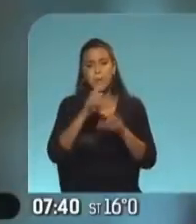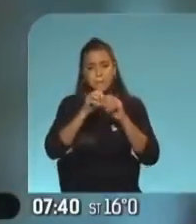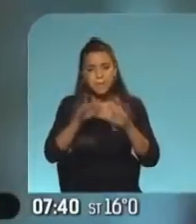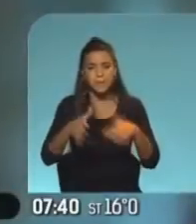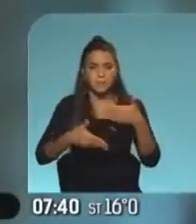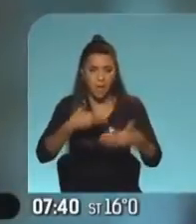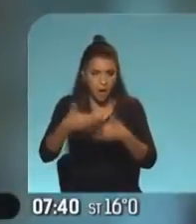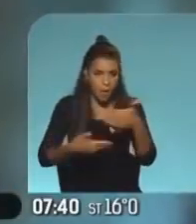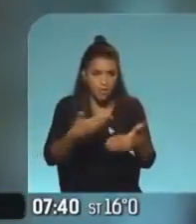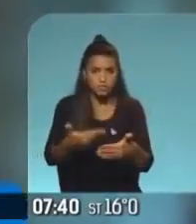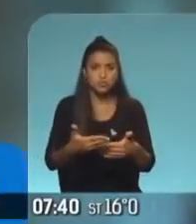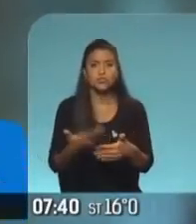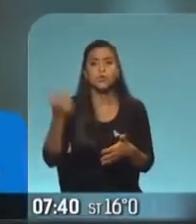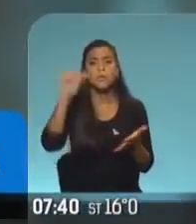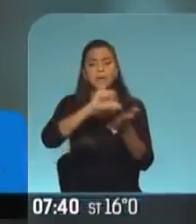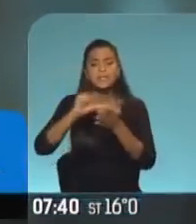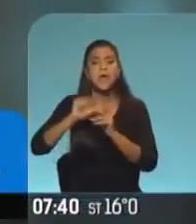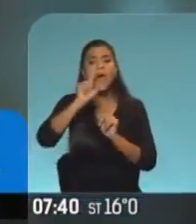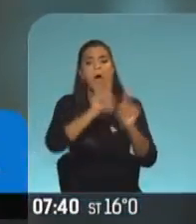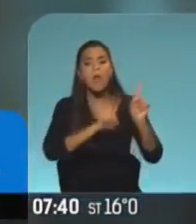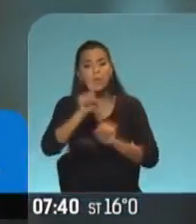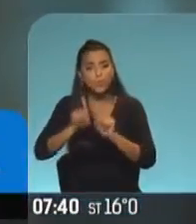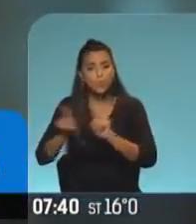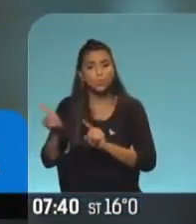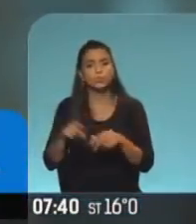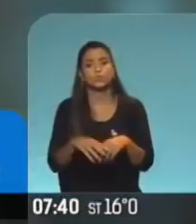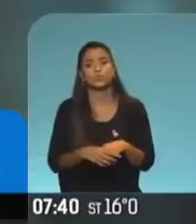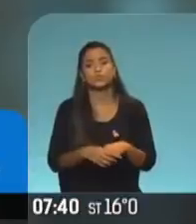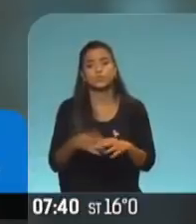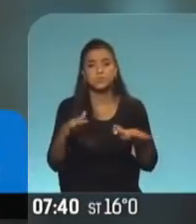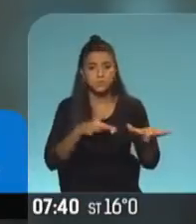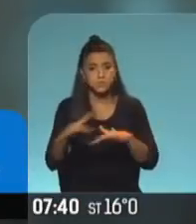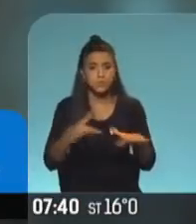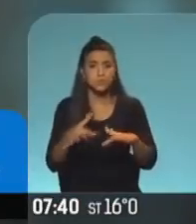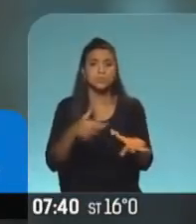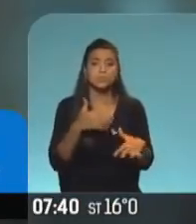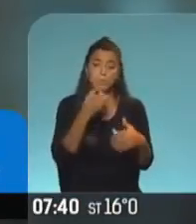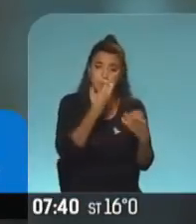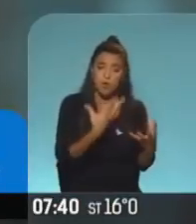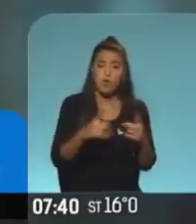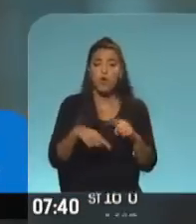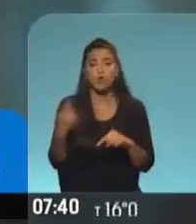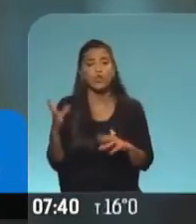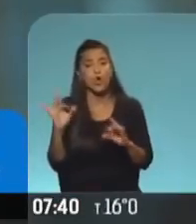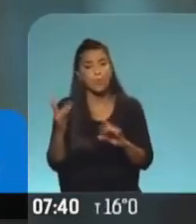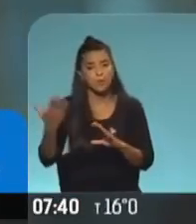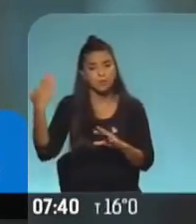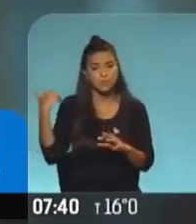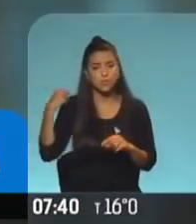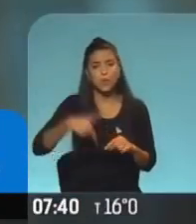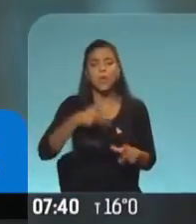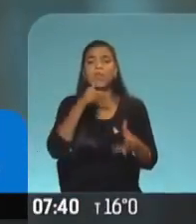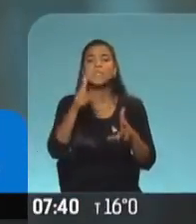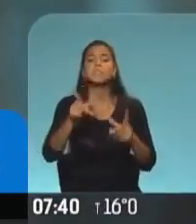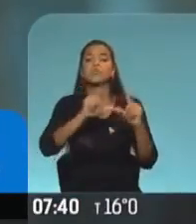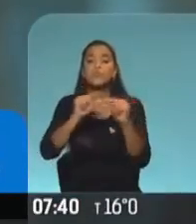ido avanzando en países, en algunos que estaban en una situación más favorable, en otros que vienen complicados desde el comienzo. Te doy algunos